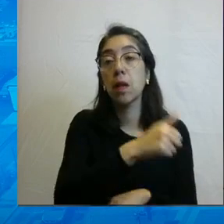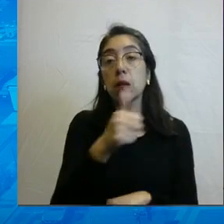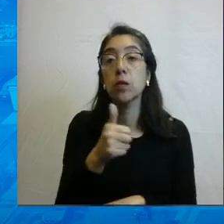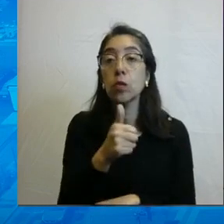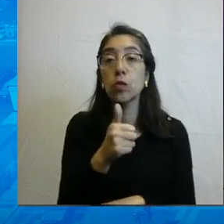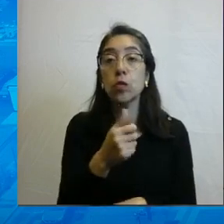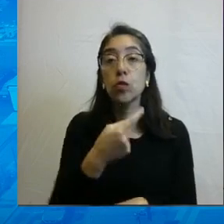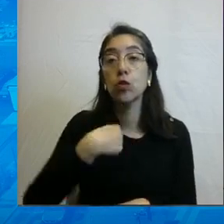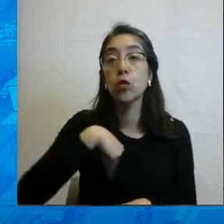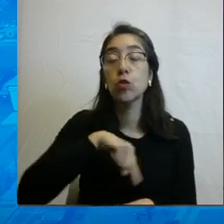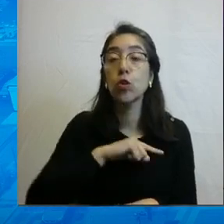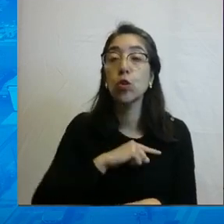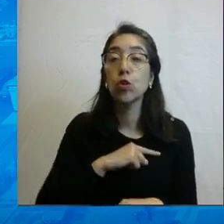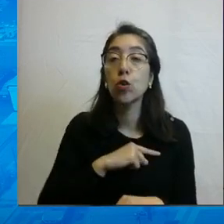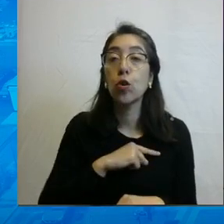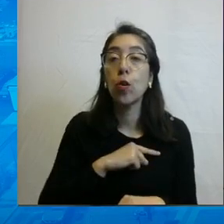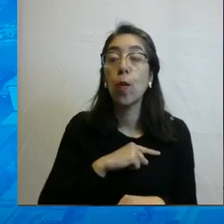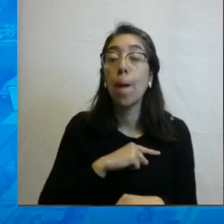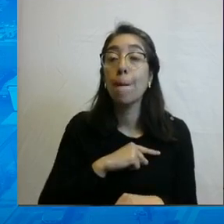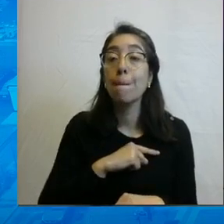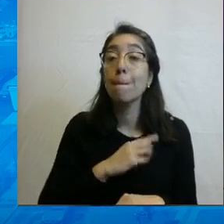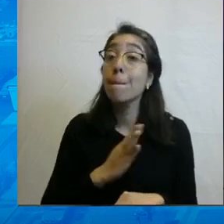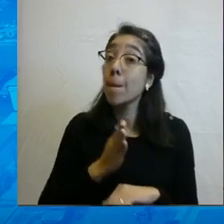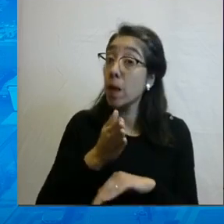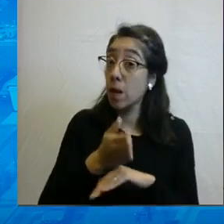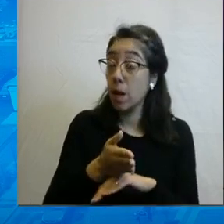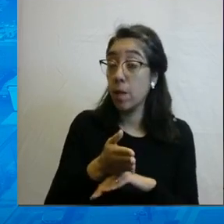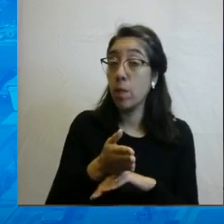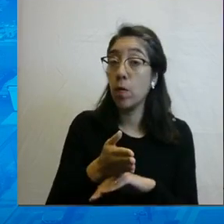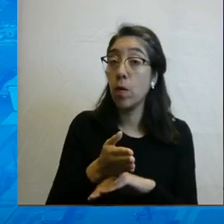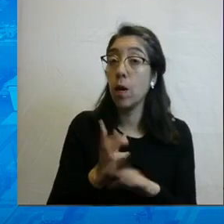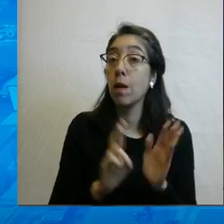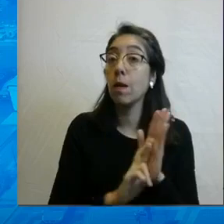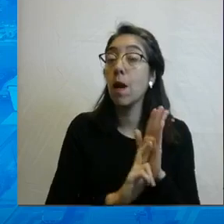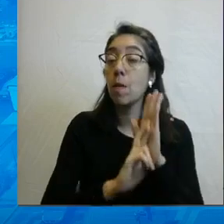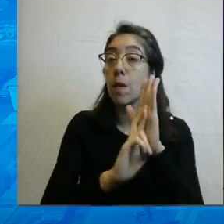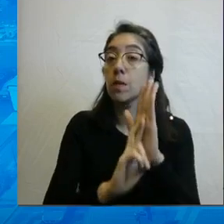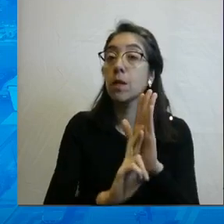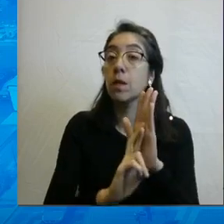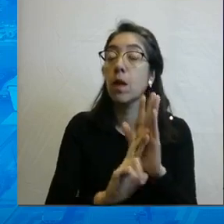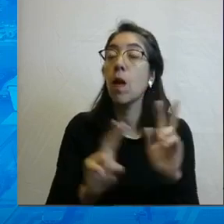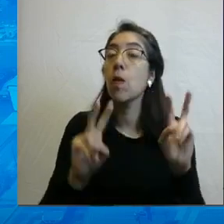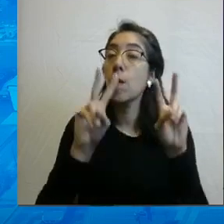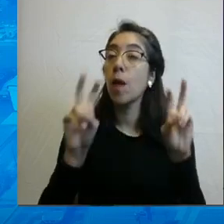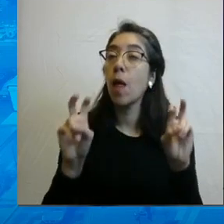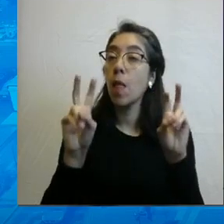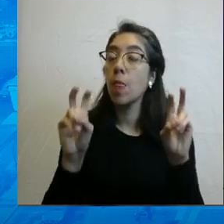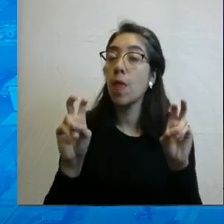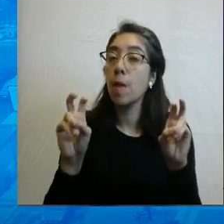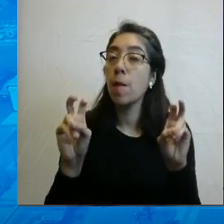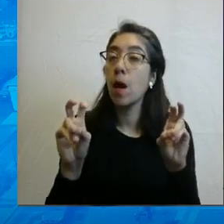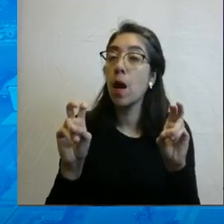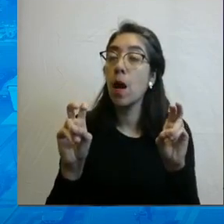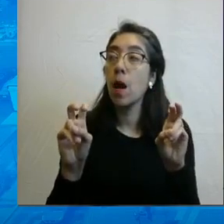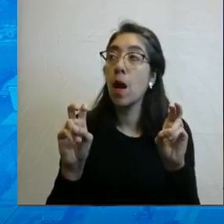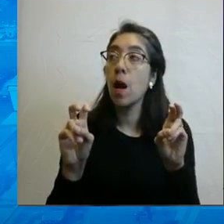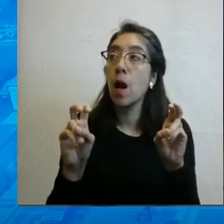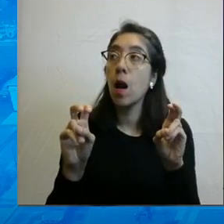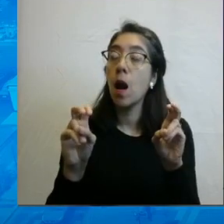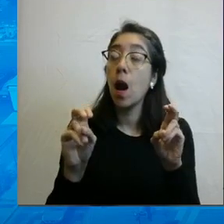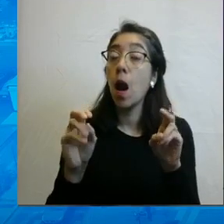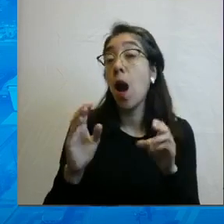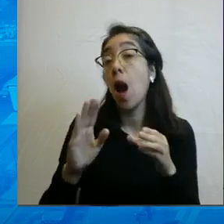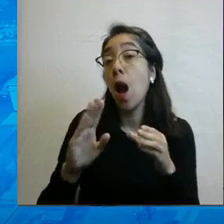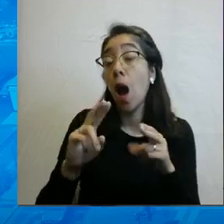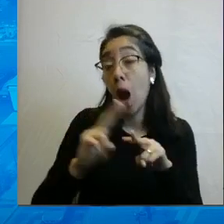venimos en representación de los artesanos de Pomaire en general, aunque somos los más afectados porque somos los de la... somos de los